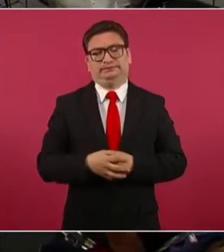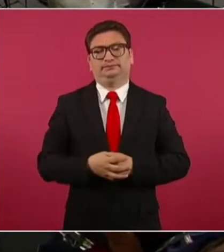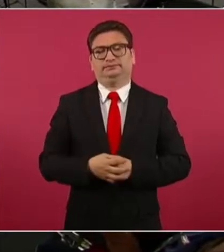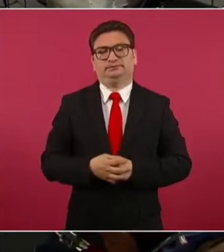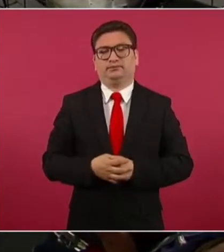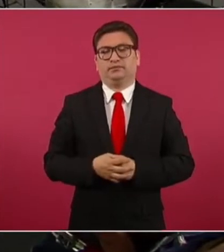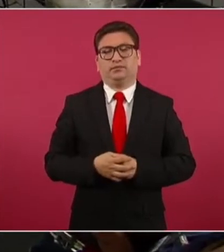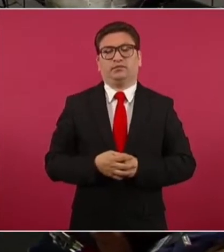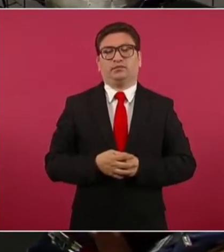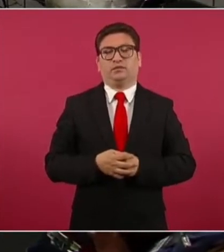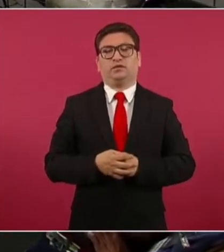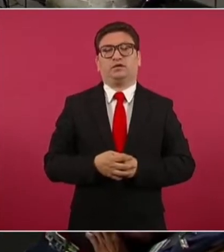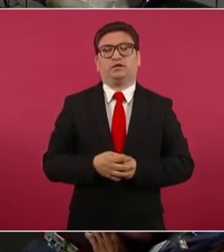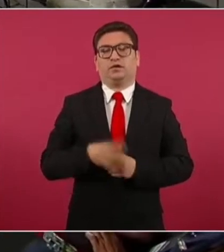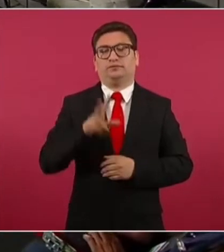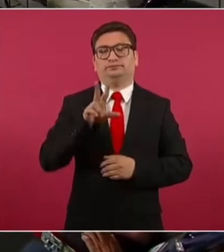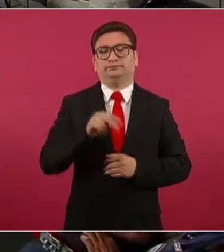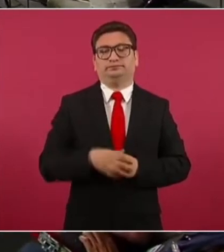No es eso, es